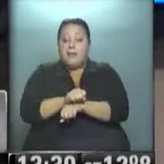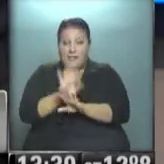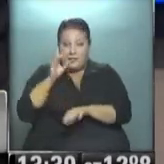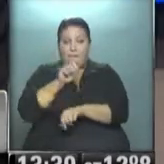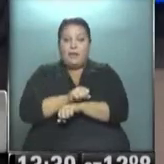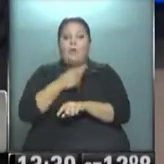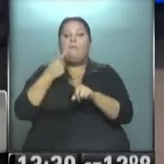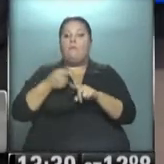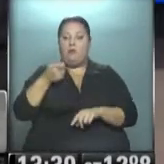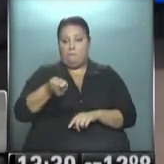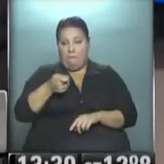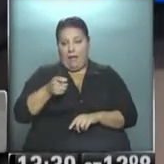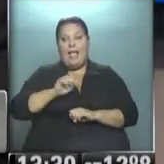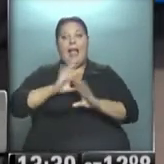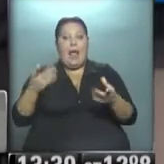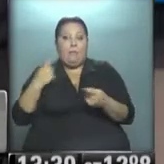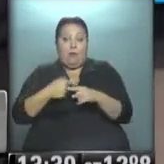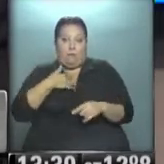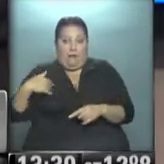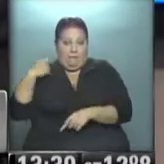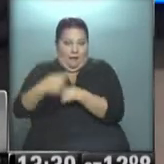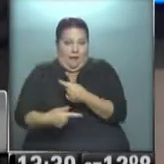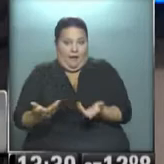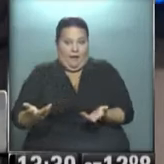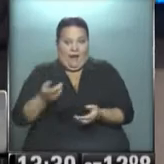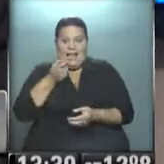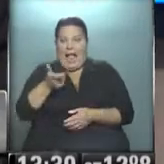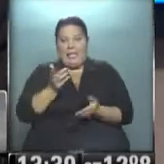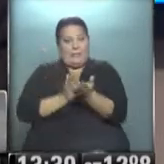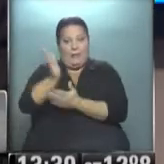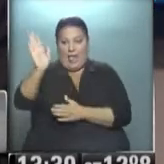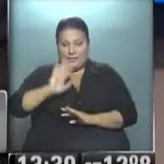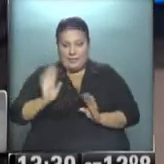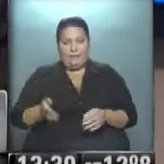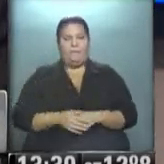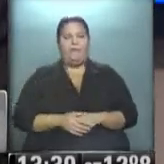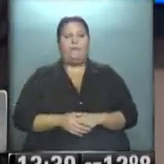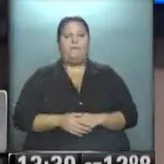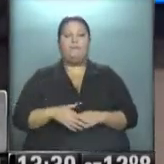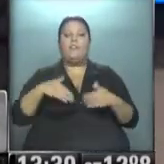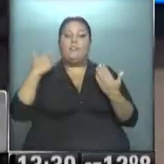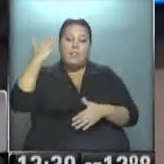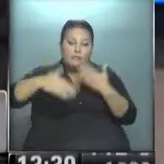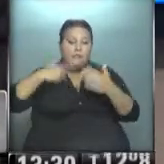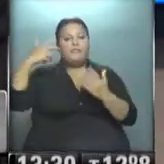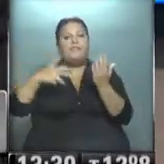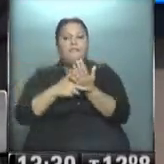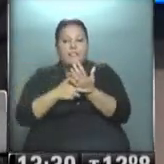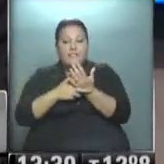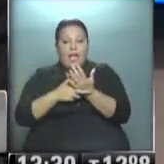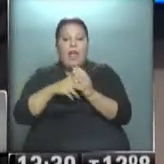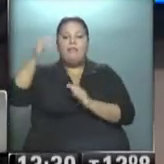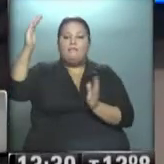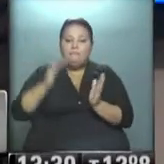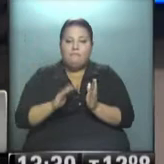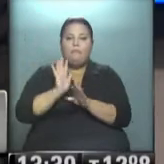quedado preso por homicidio agravado por el vínculo sea casi perpetua o perpetua lo cierto es que después la fiscal del caso le bajó a